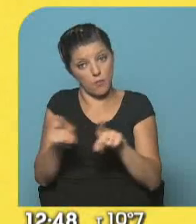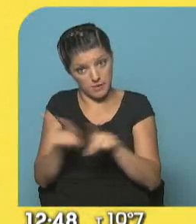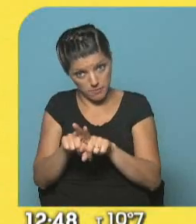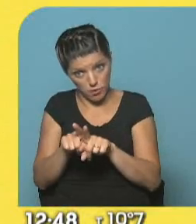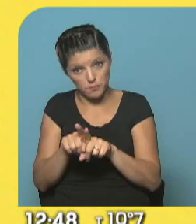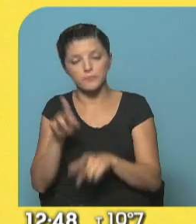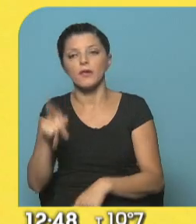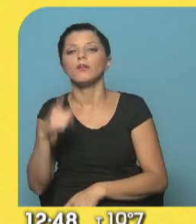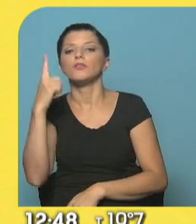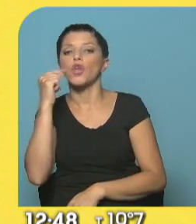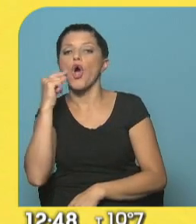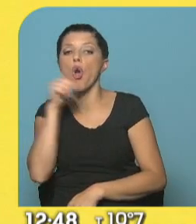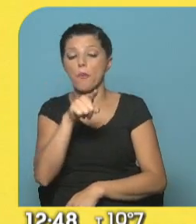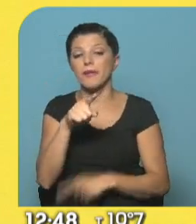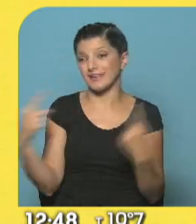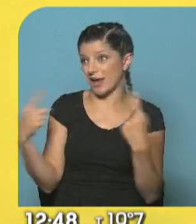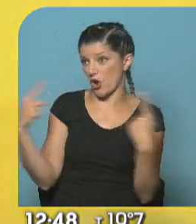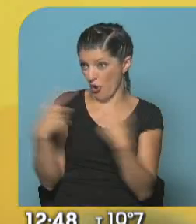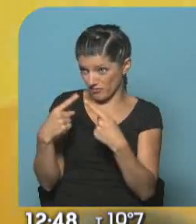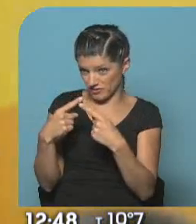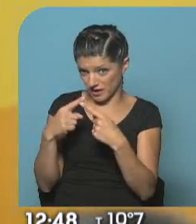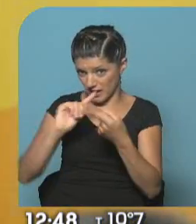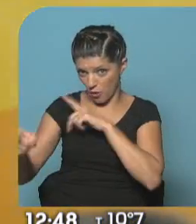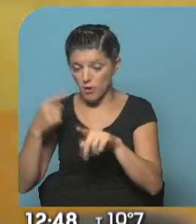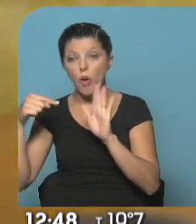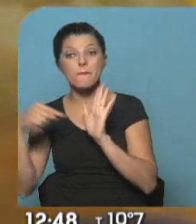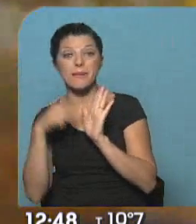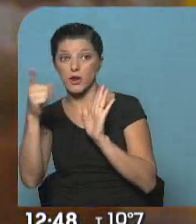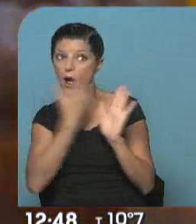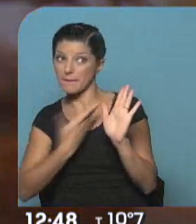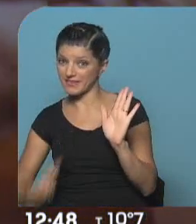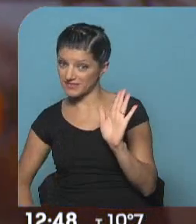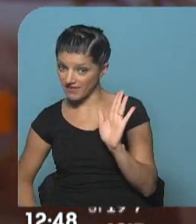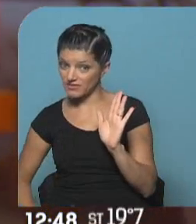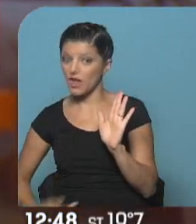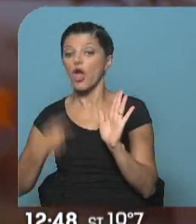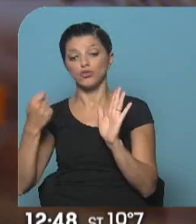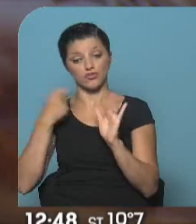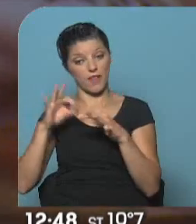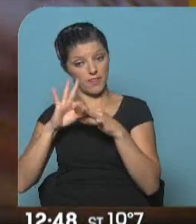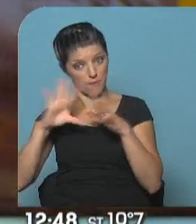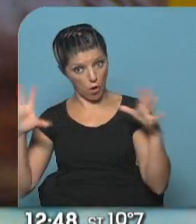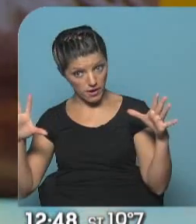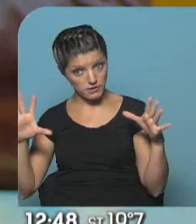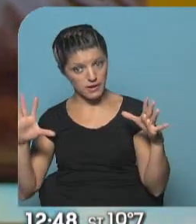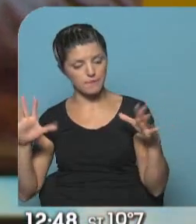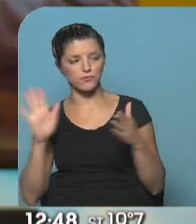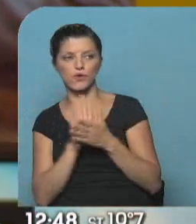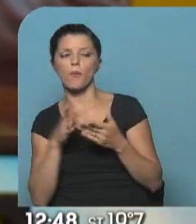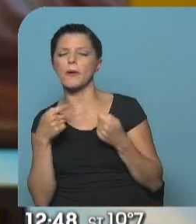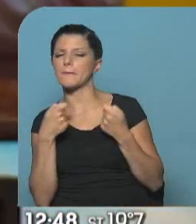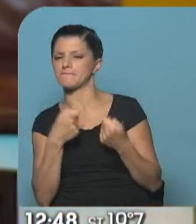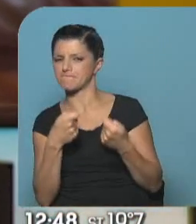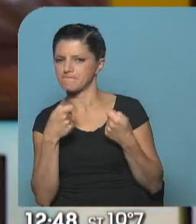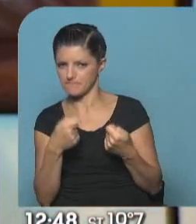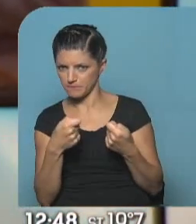es claramente opuesto a eso, pero la presión del presidente, que es también socialdemócrata, lo obligó un poco a